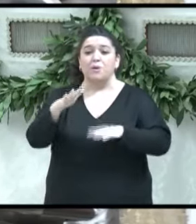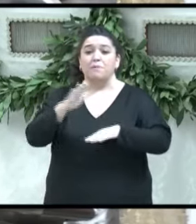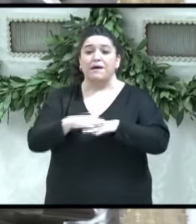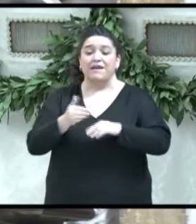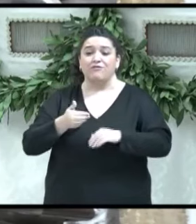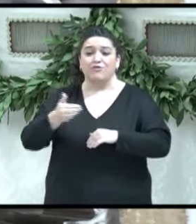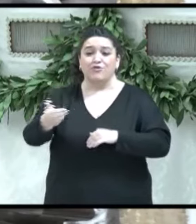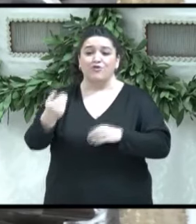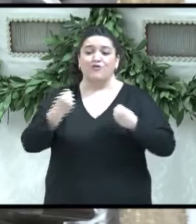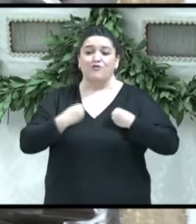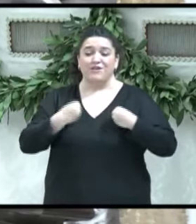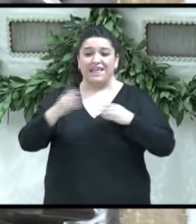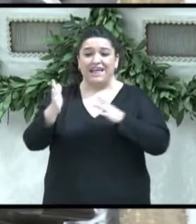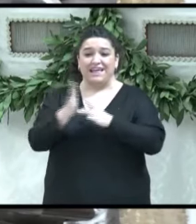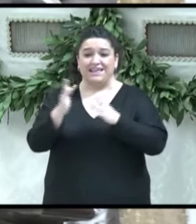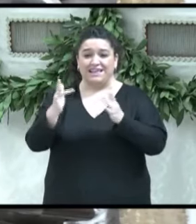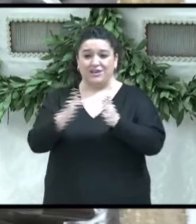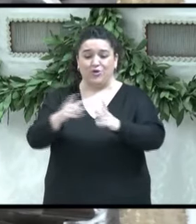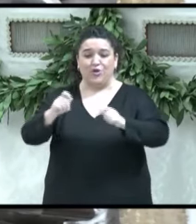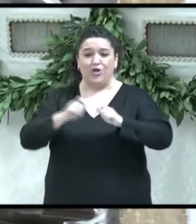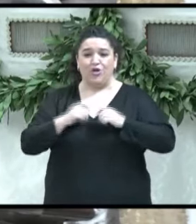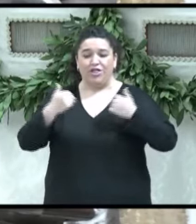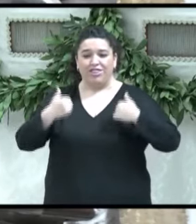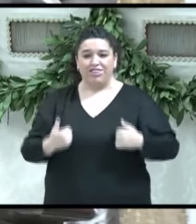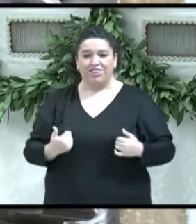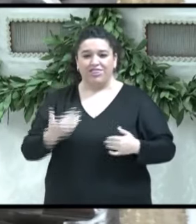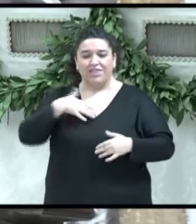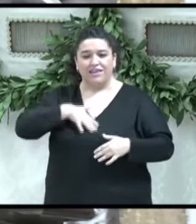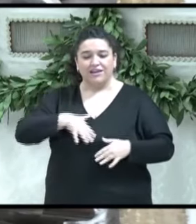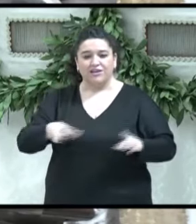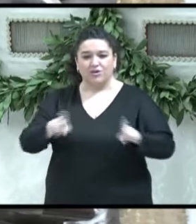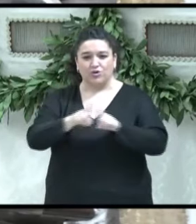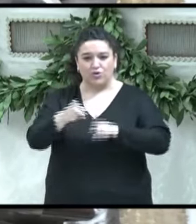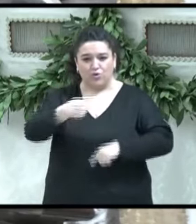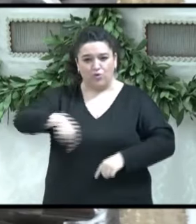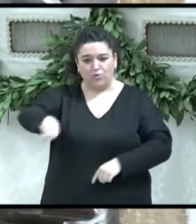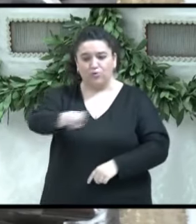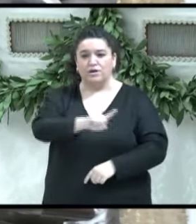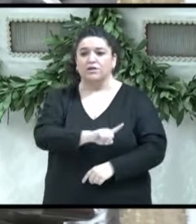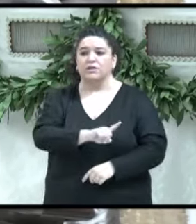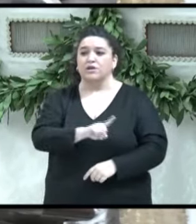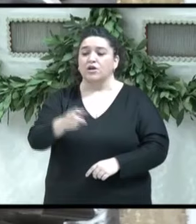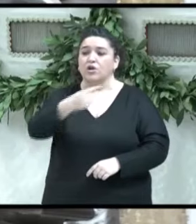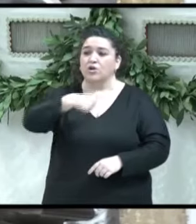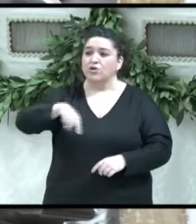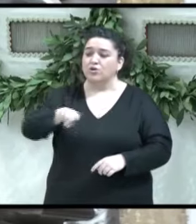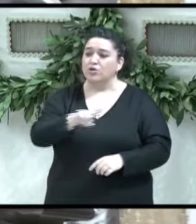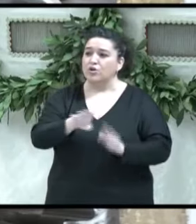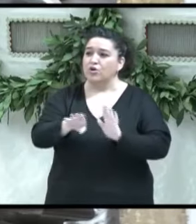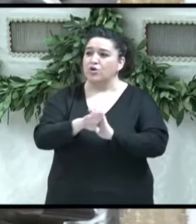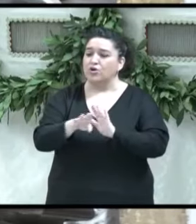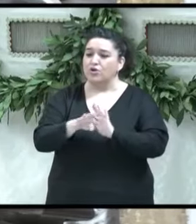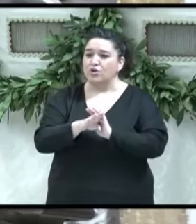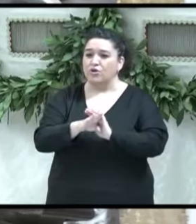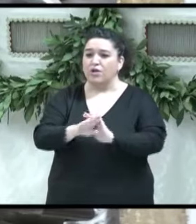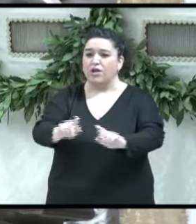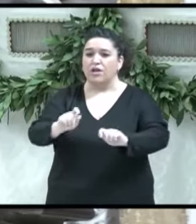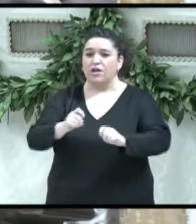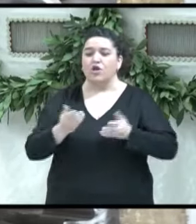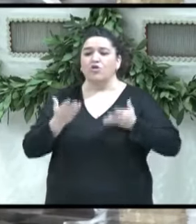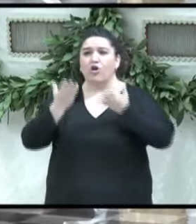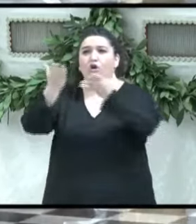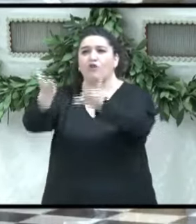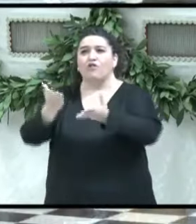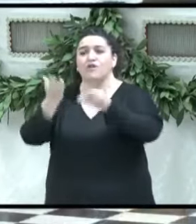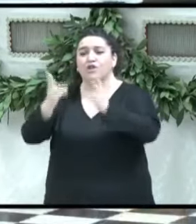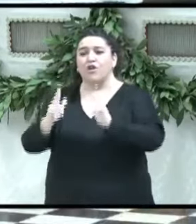de Jesús se manifieste en nuestro cuerpo mientras vivimos continuamente nos está entregando a